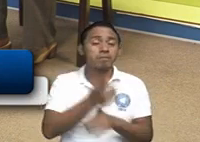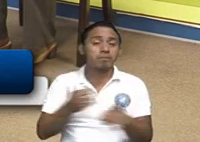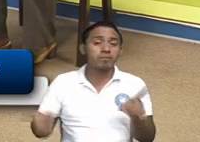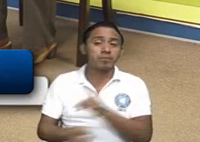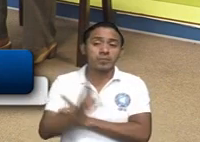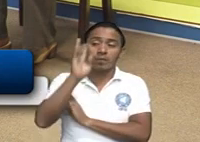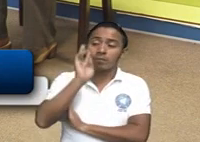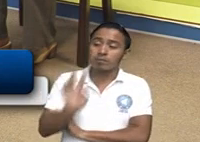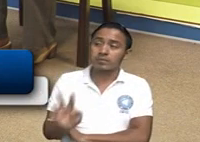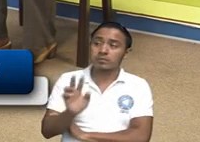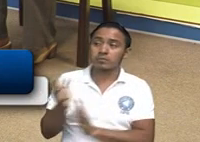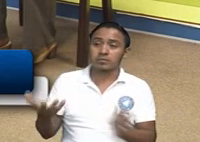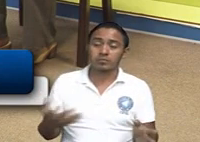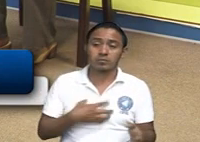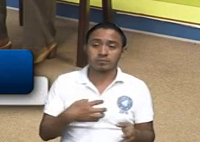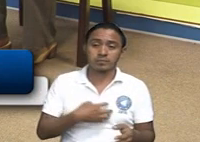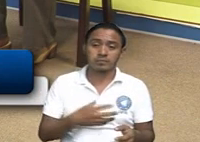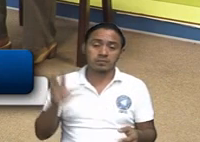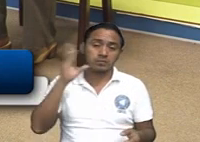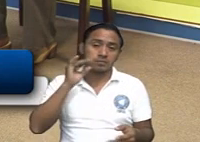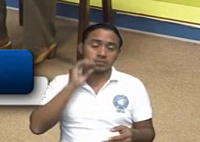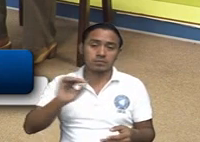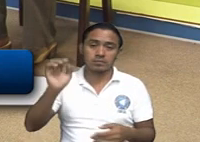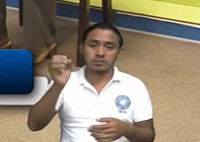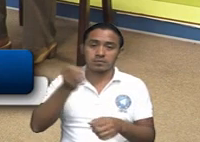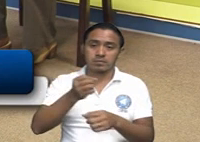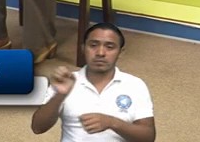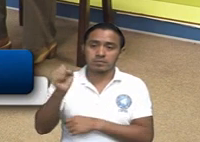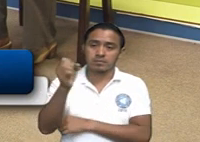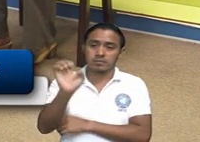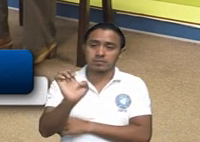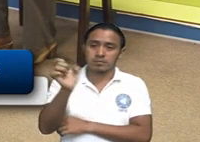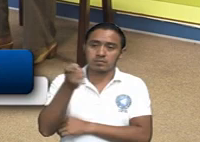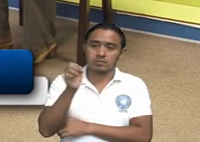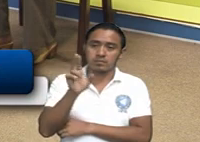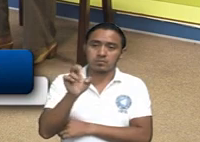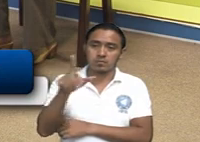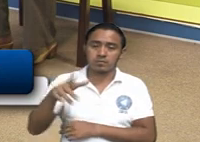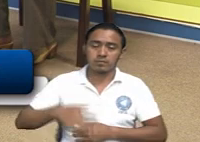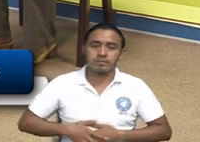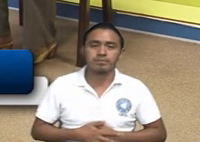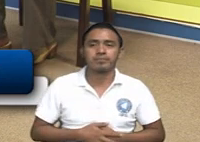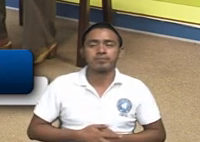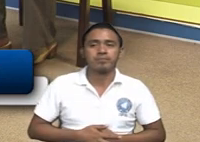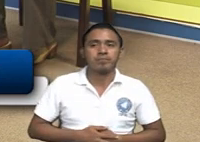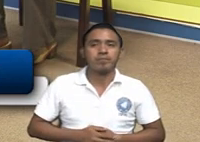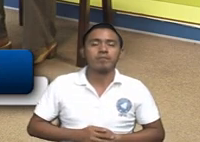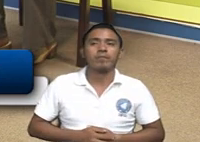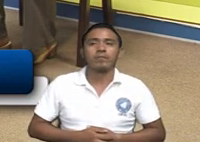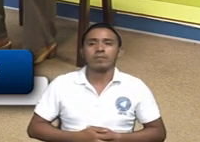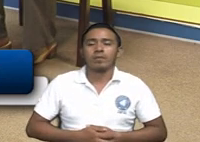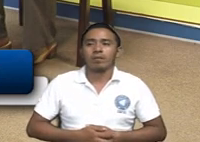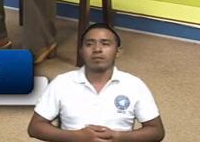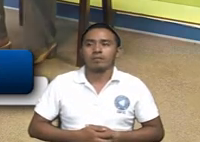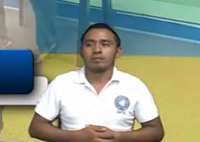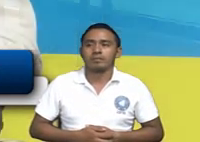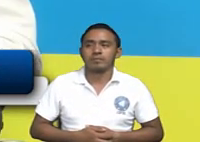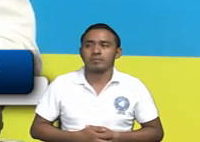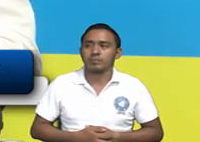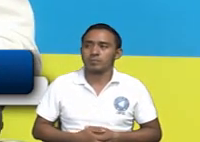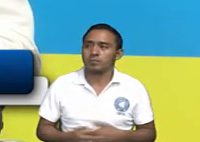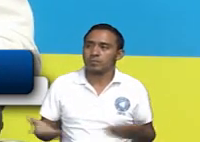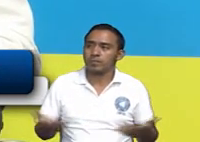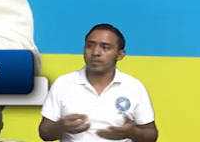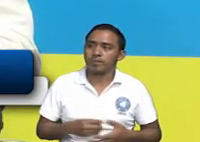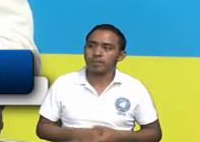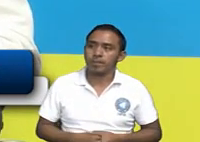esas experiencias sexuales que son inadecuadas también. ¿Qué tan fundamental, licenciada,